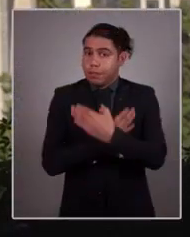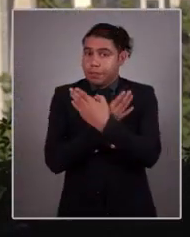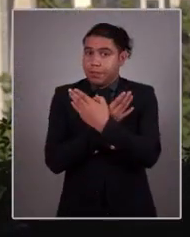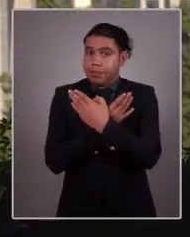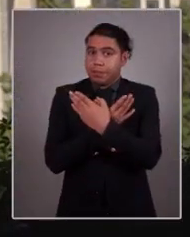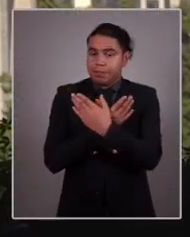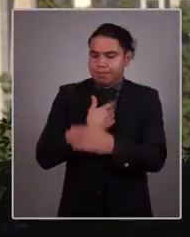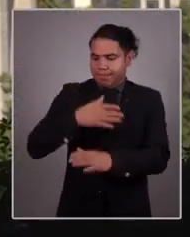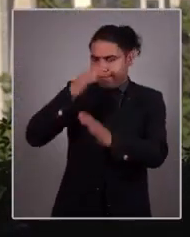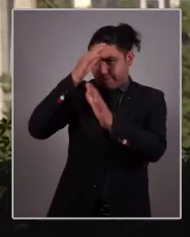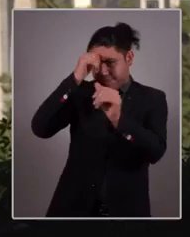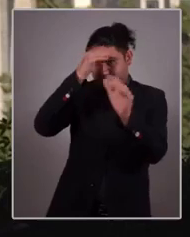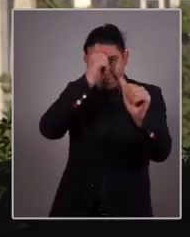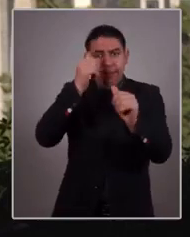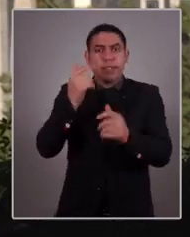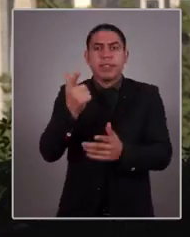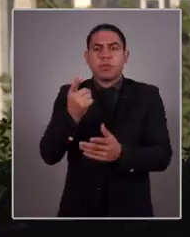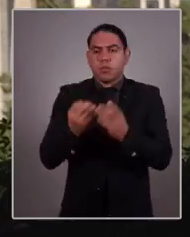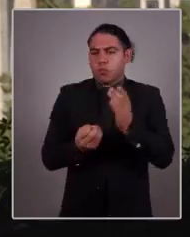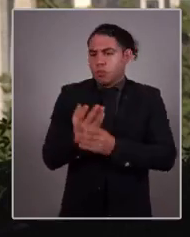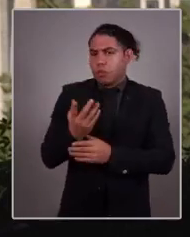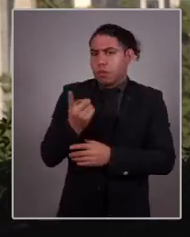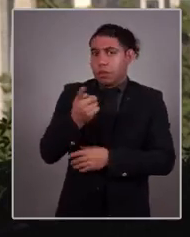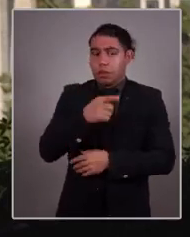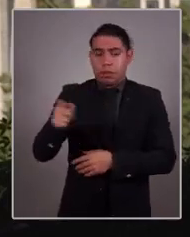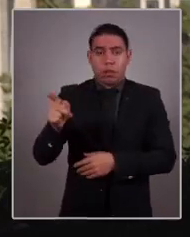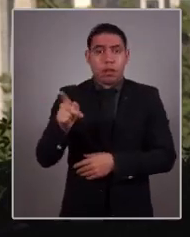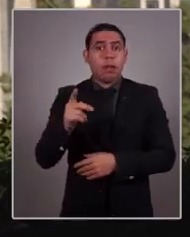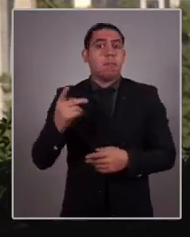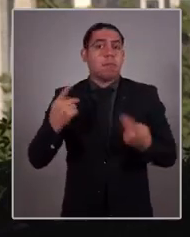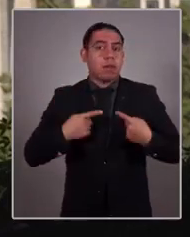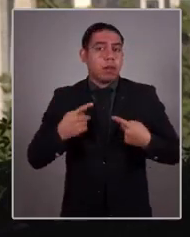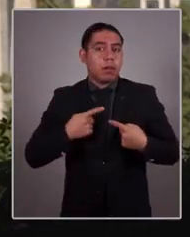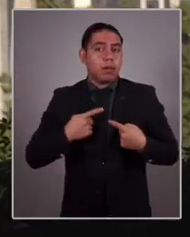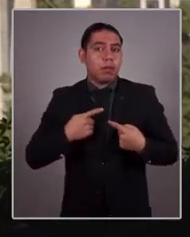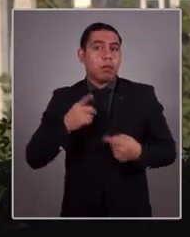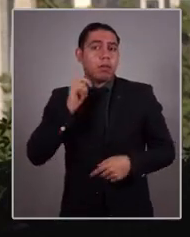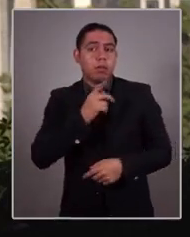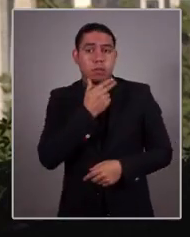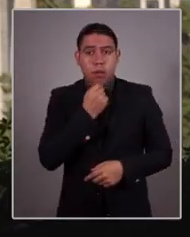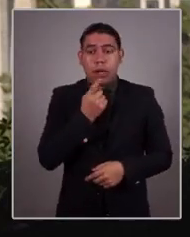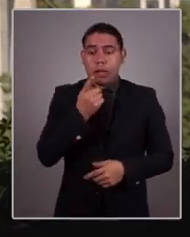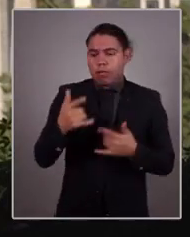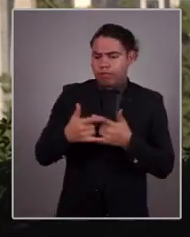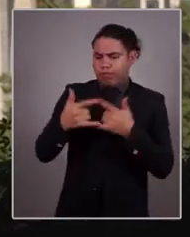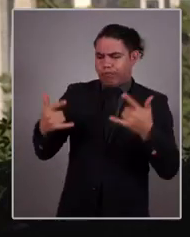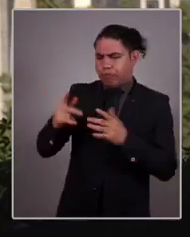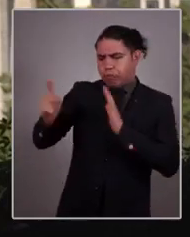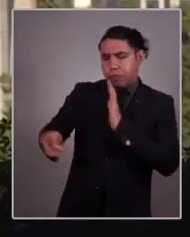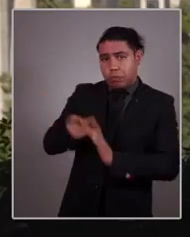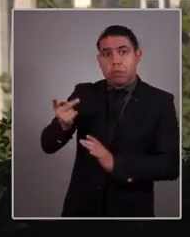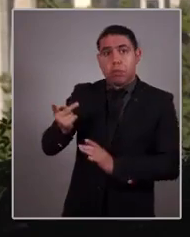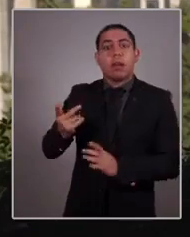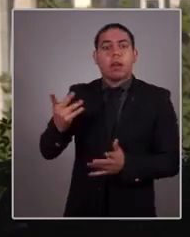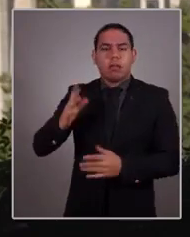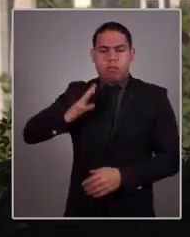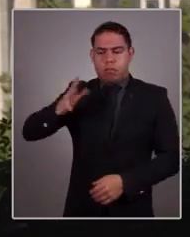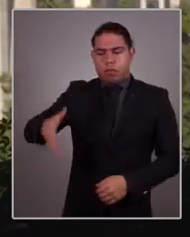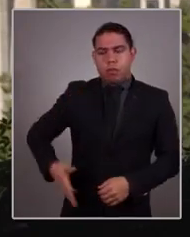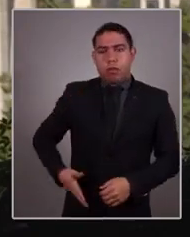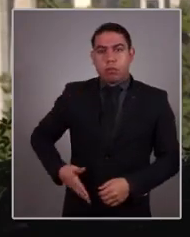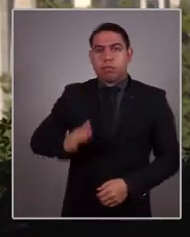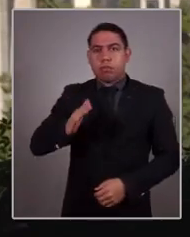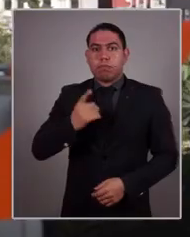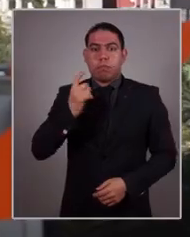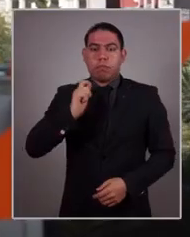Movimiento Ciudadano nos hemos propuesto construir un nuevo trato con las y los mexicanos, que reivindique la historia que hemos forjado con orgullo y que nos